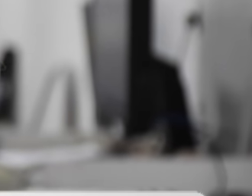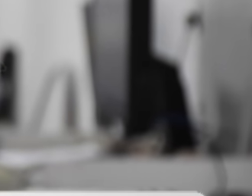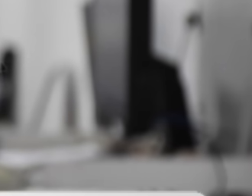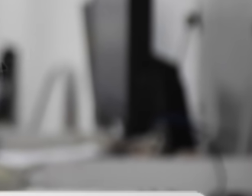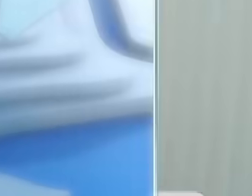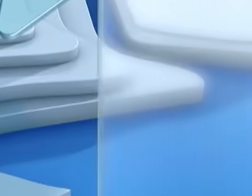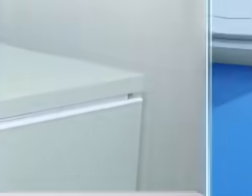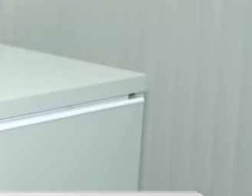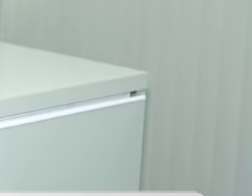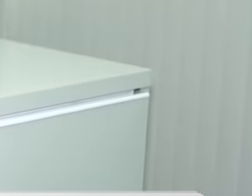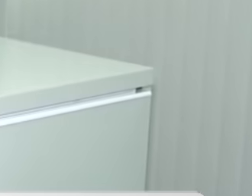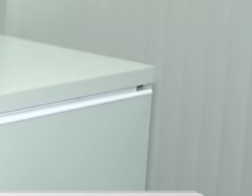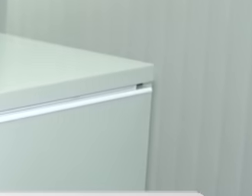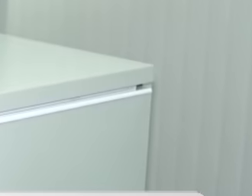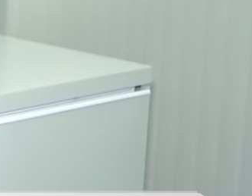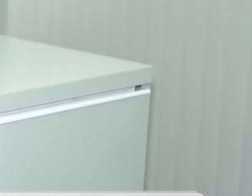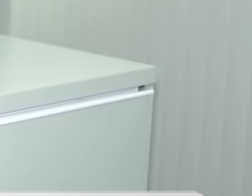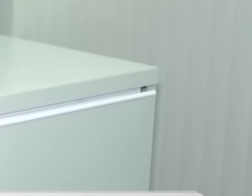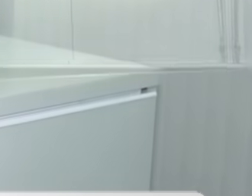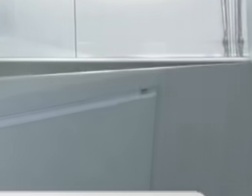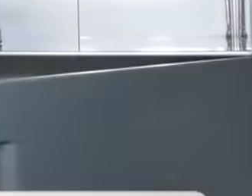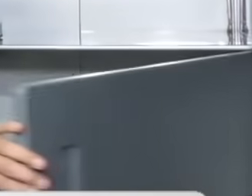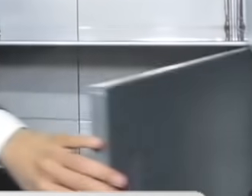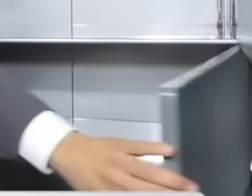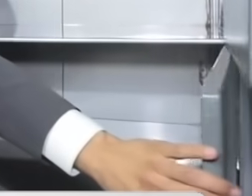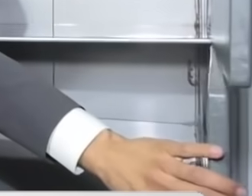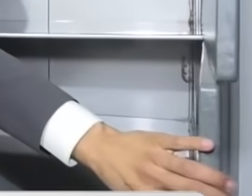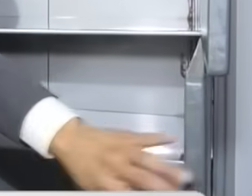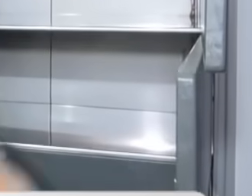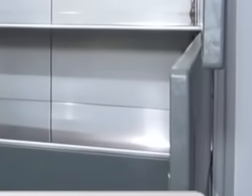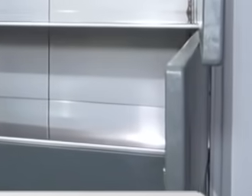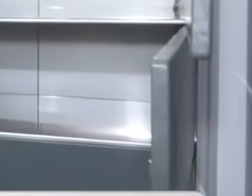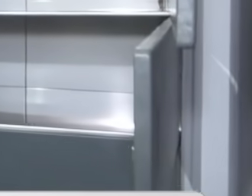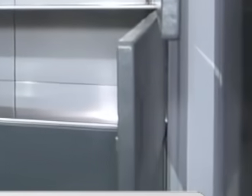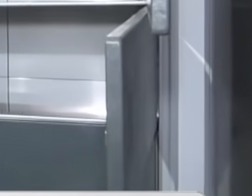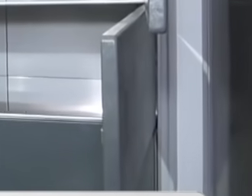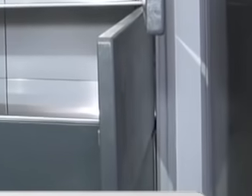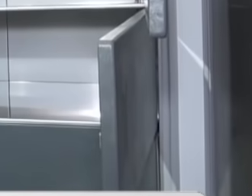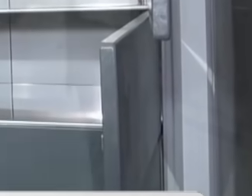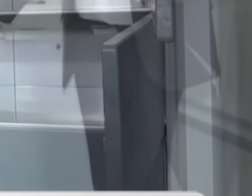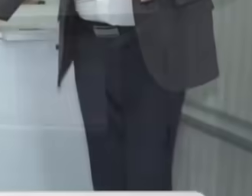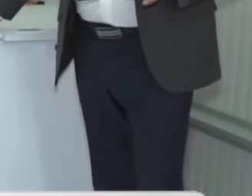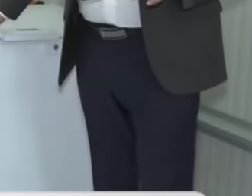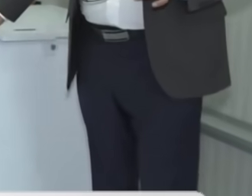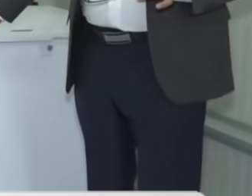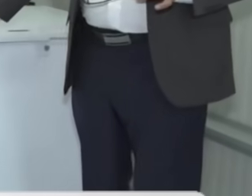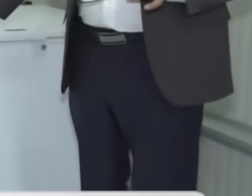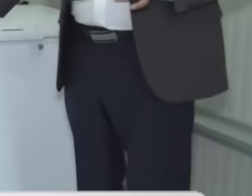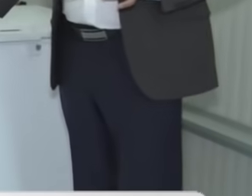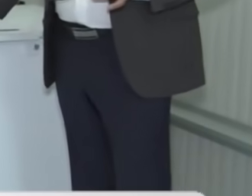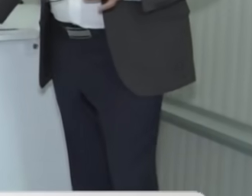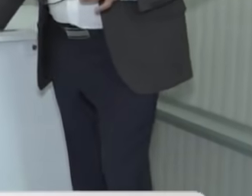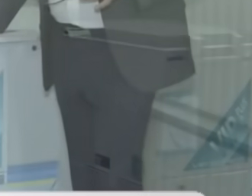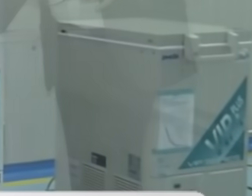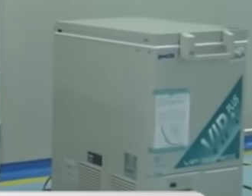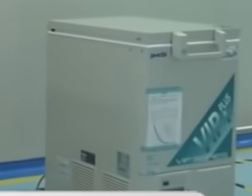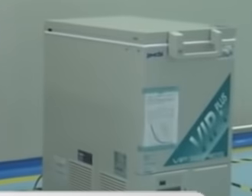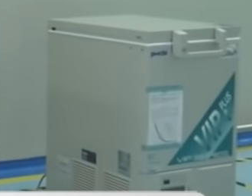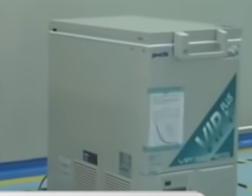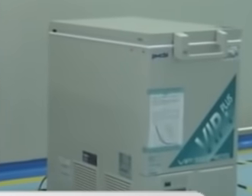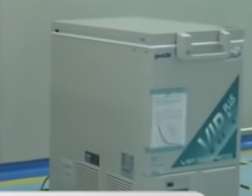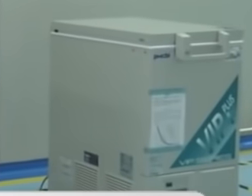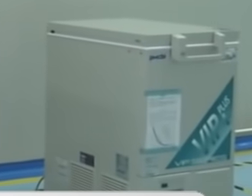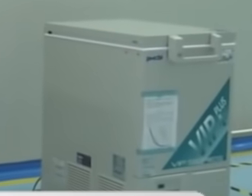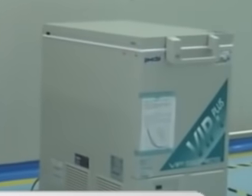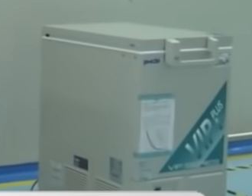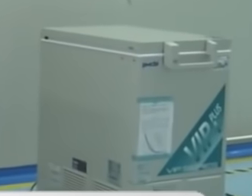UCI. Entregan en Bogotá los ultracongeladores para el almacenamiento de las vacunas que aún no